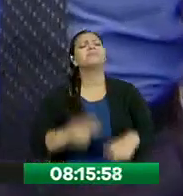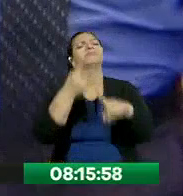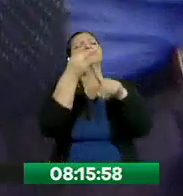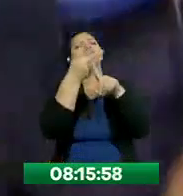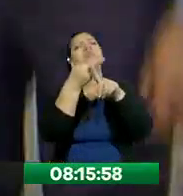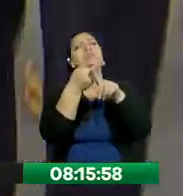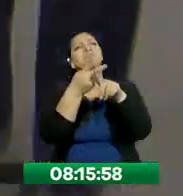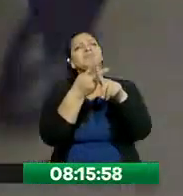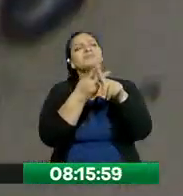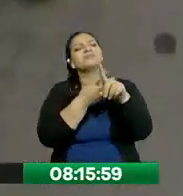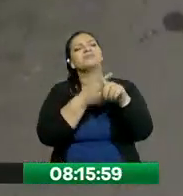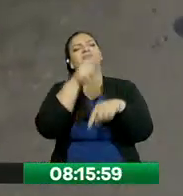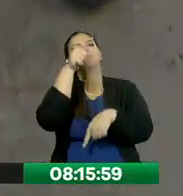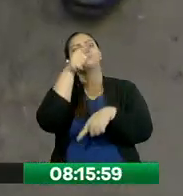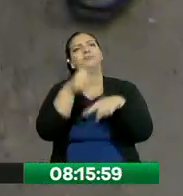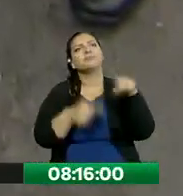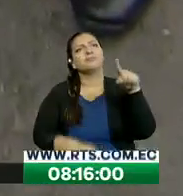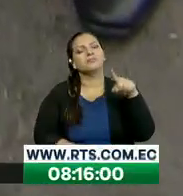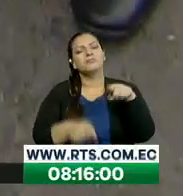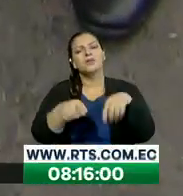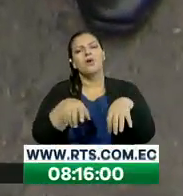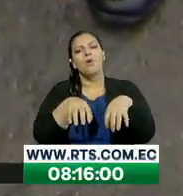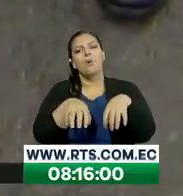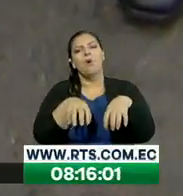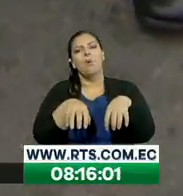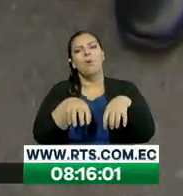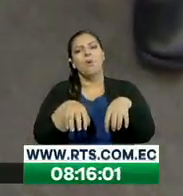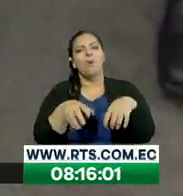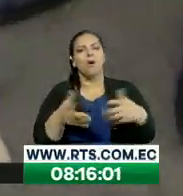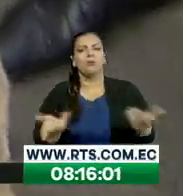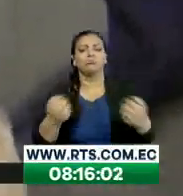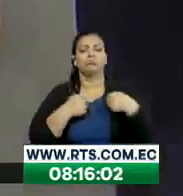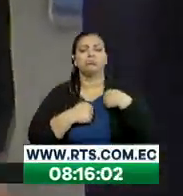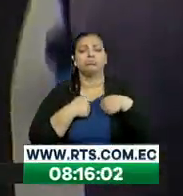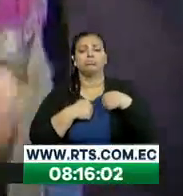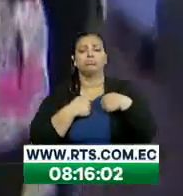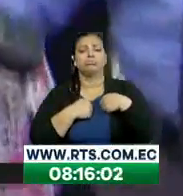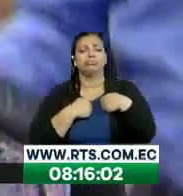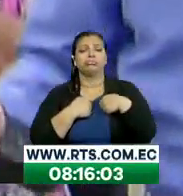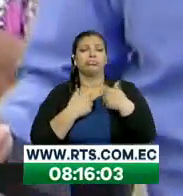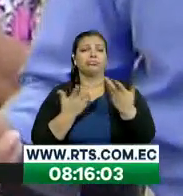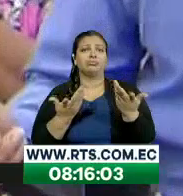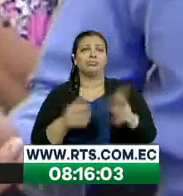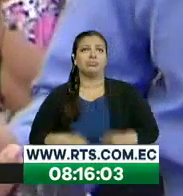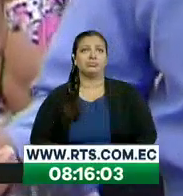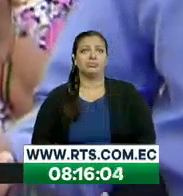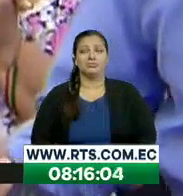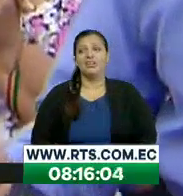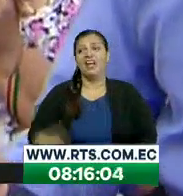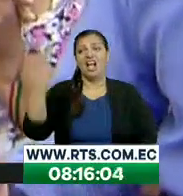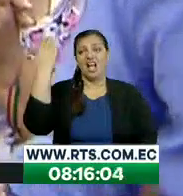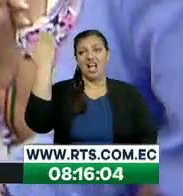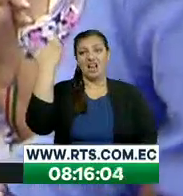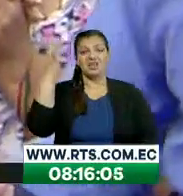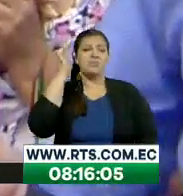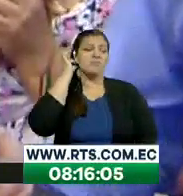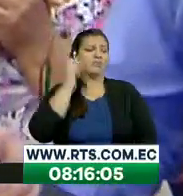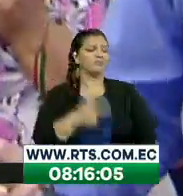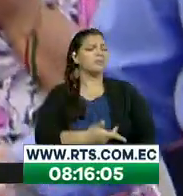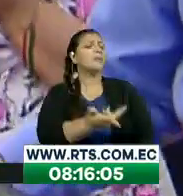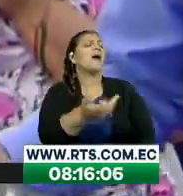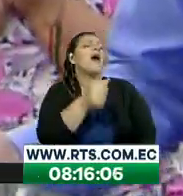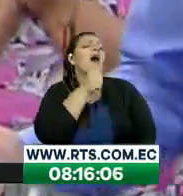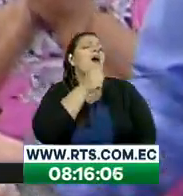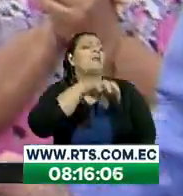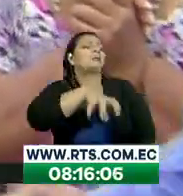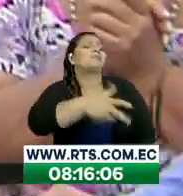baña el perro, porque dice la alcaldesa que nosotros gastamos agua, gastamos en el perro, en el carro, en las calles. Dos